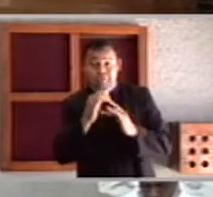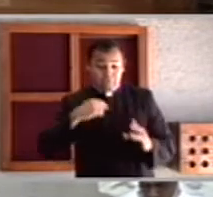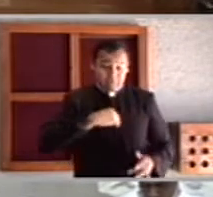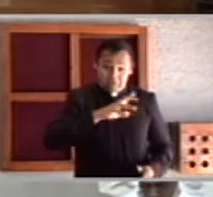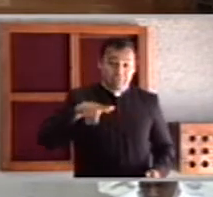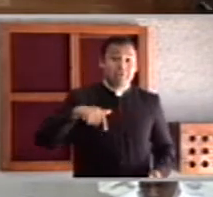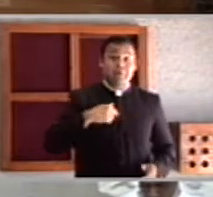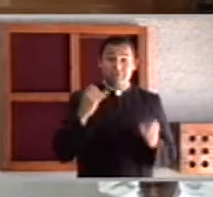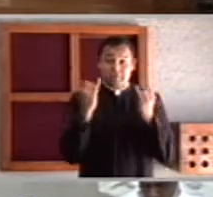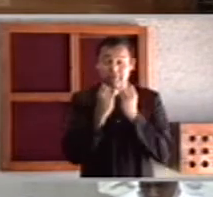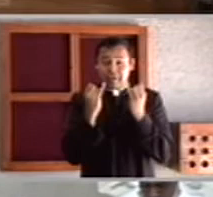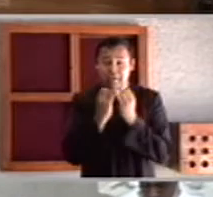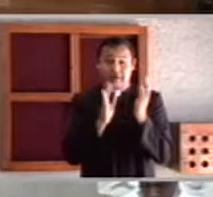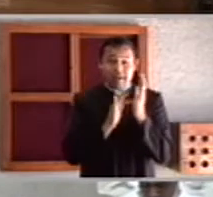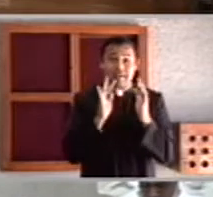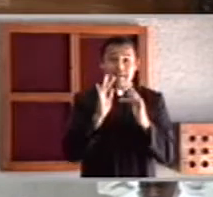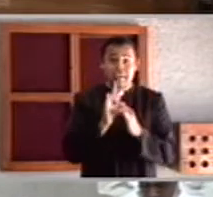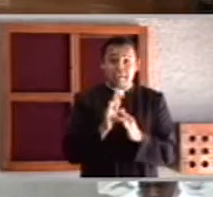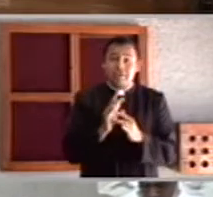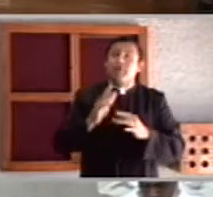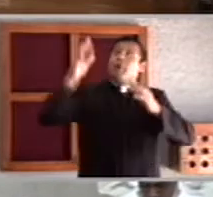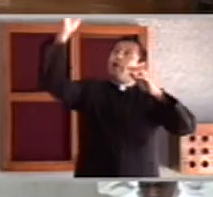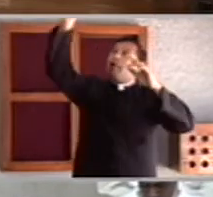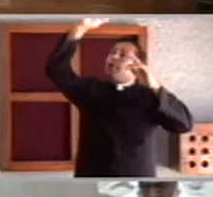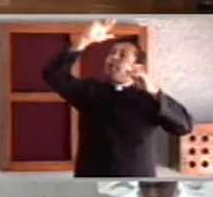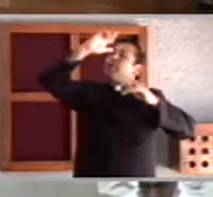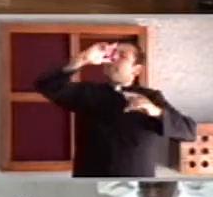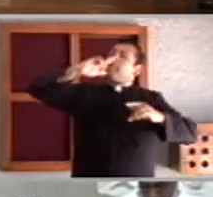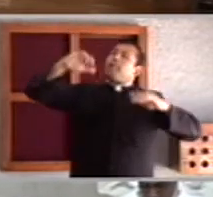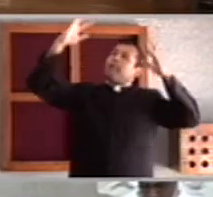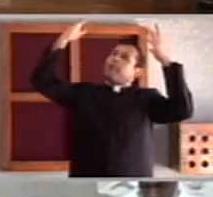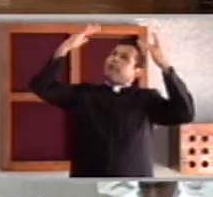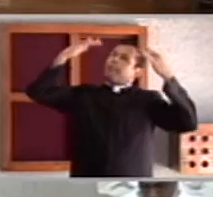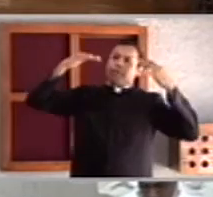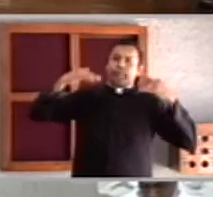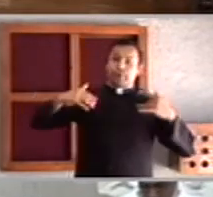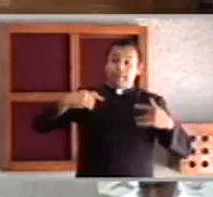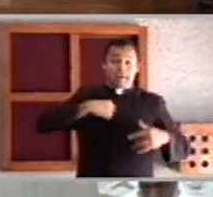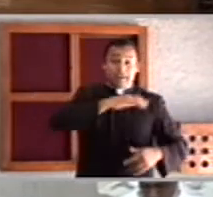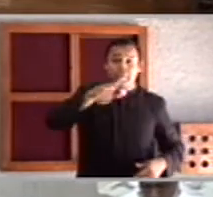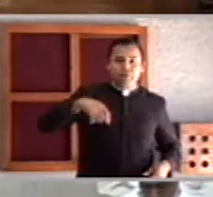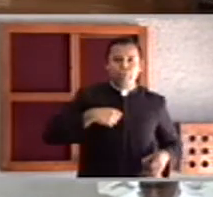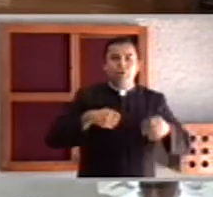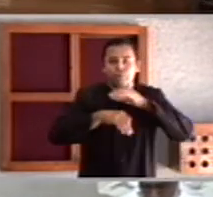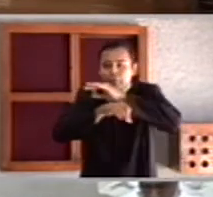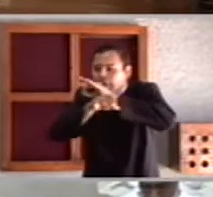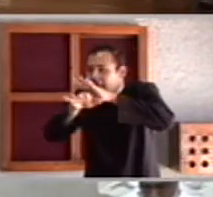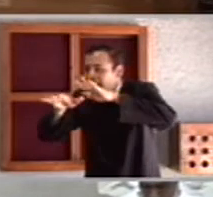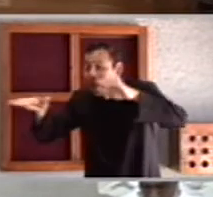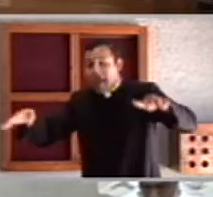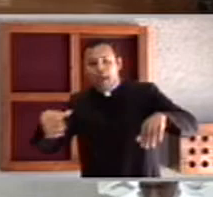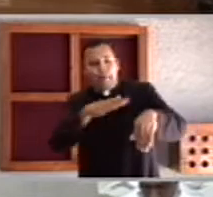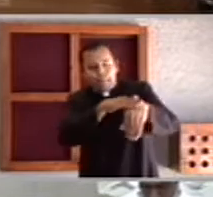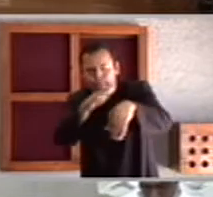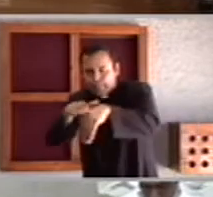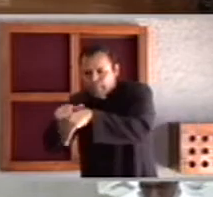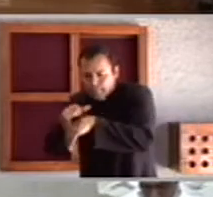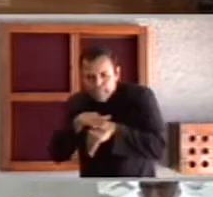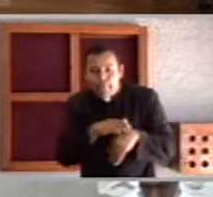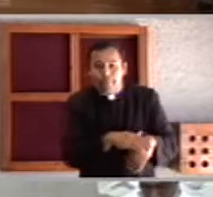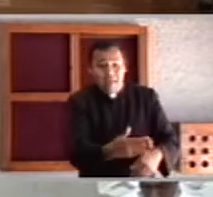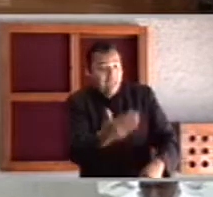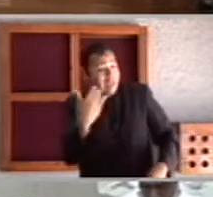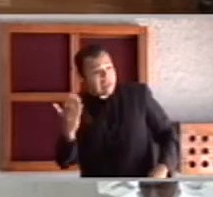Espíritu para llevar la buena noticia a los pobres, para liberar a los